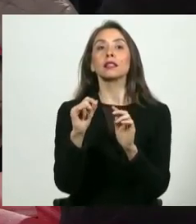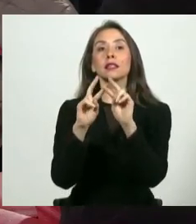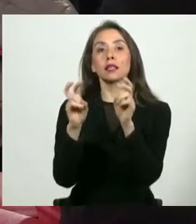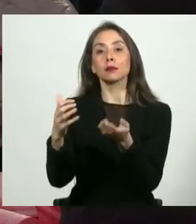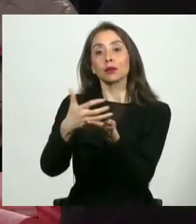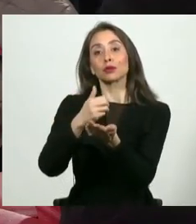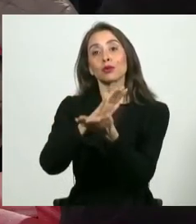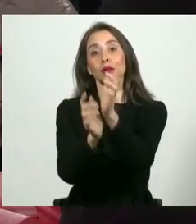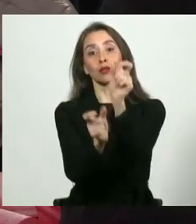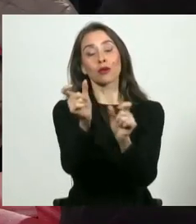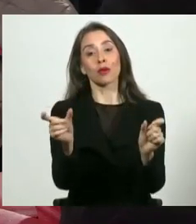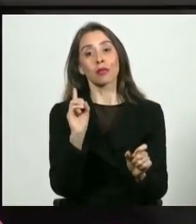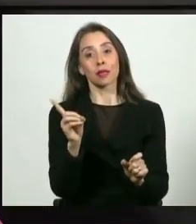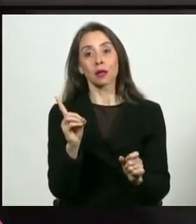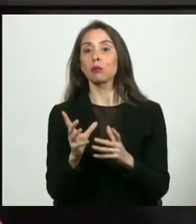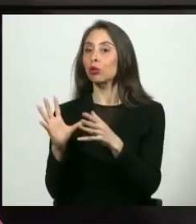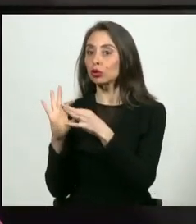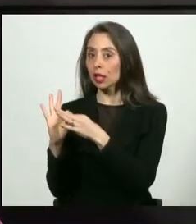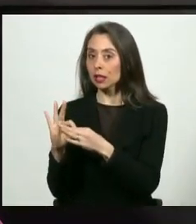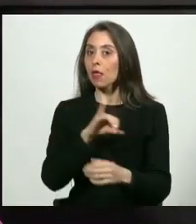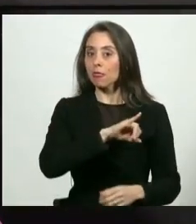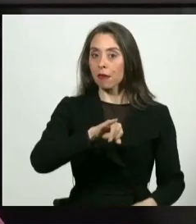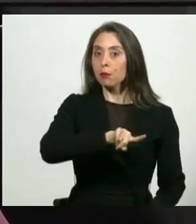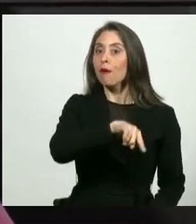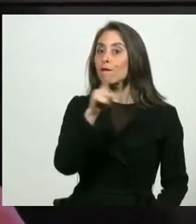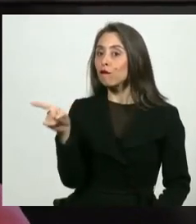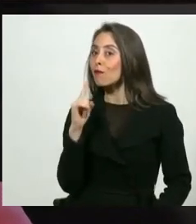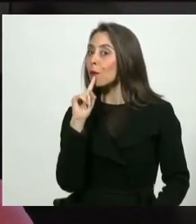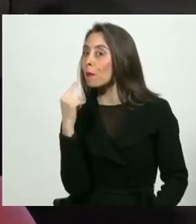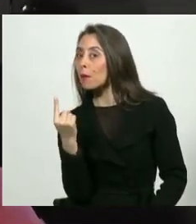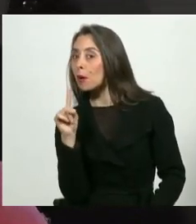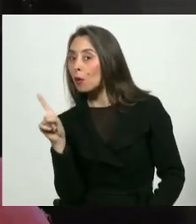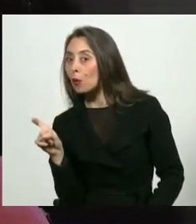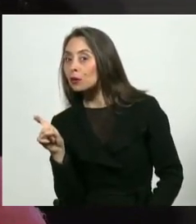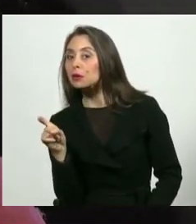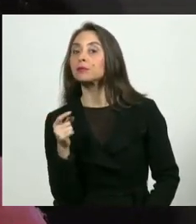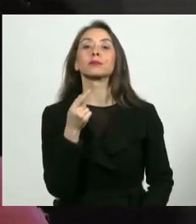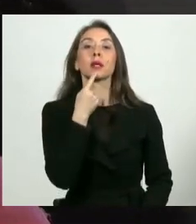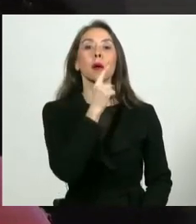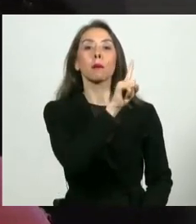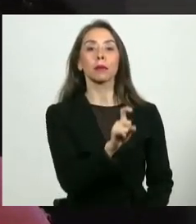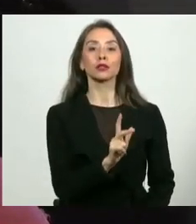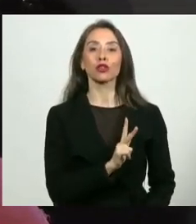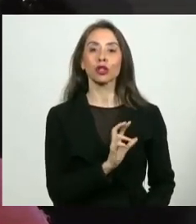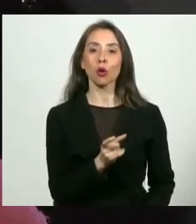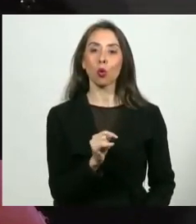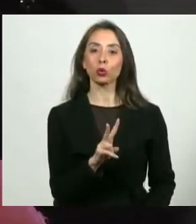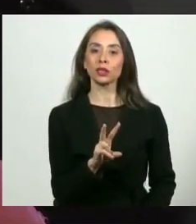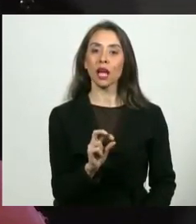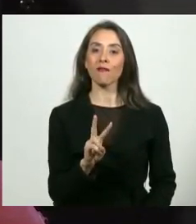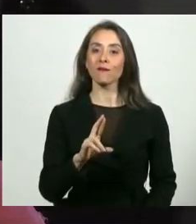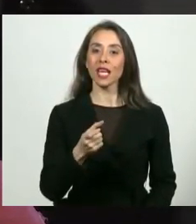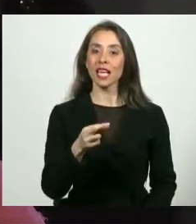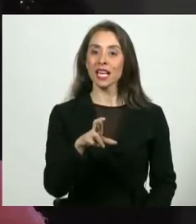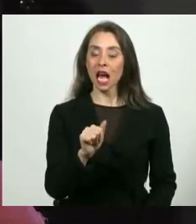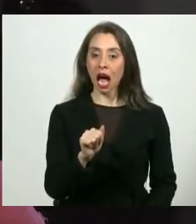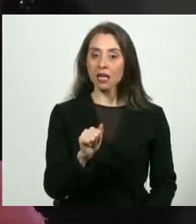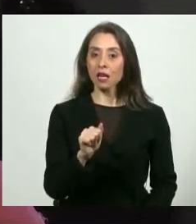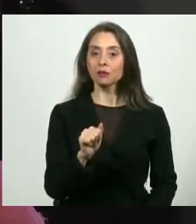las discapacidades. Muchas gracias. Ya volveremos con otras preguntas y quiero preguntarle a don Gustavo Vergara,